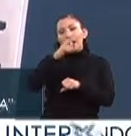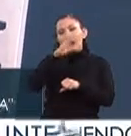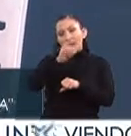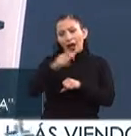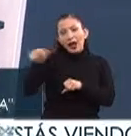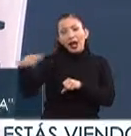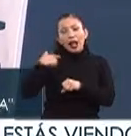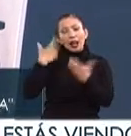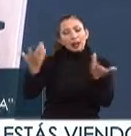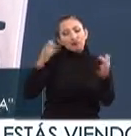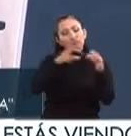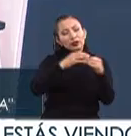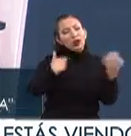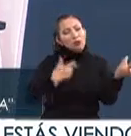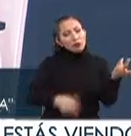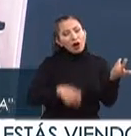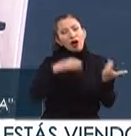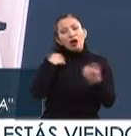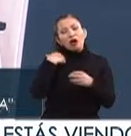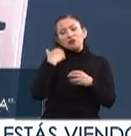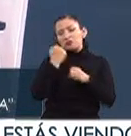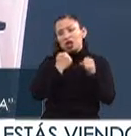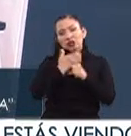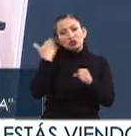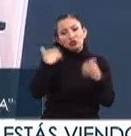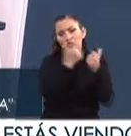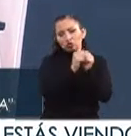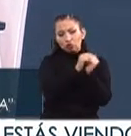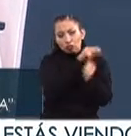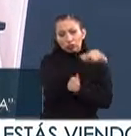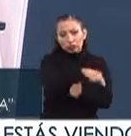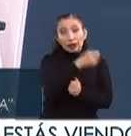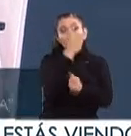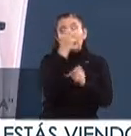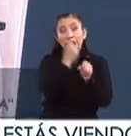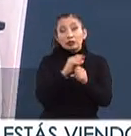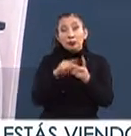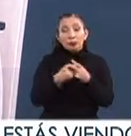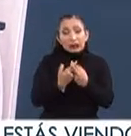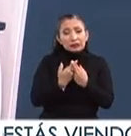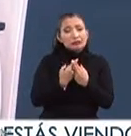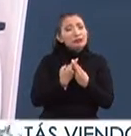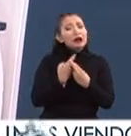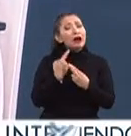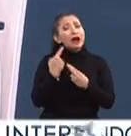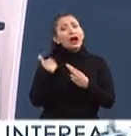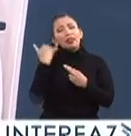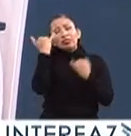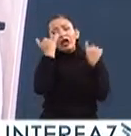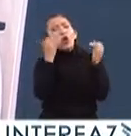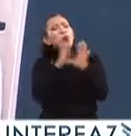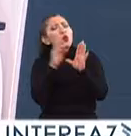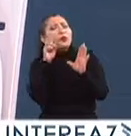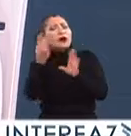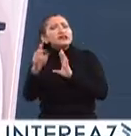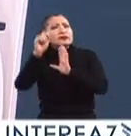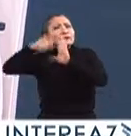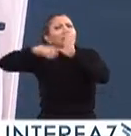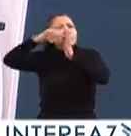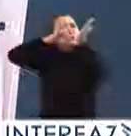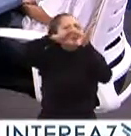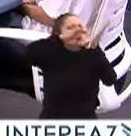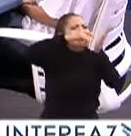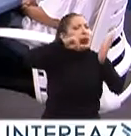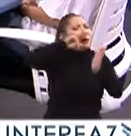película, toca con León también hace varios años. Más o menos hace 3 años empezamos con la idea de hacer un documental